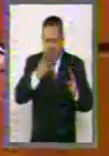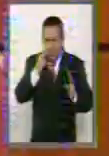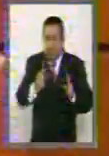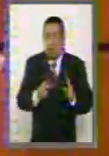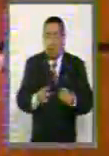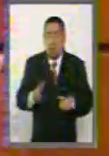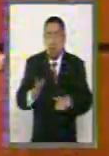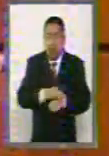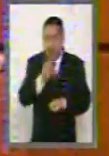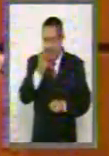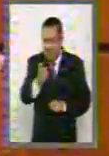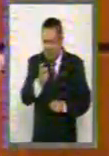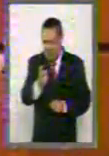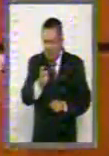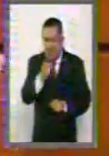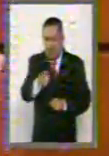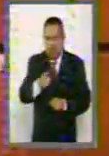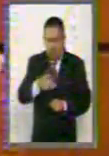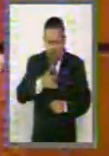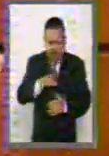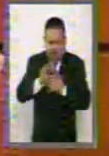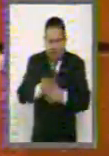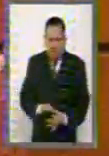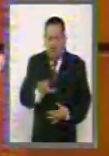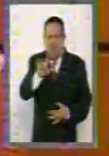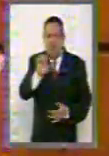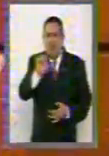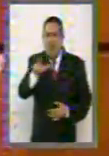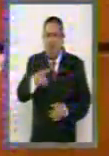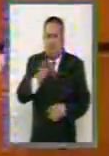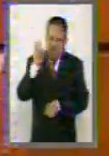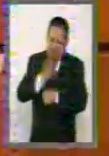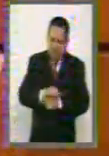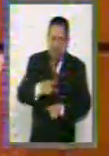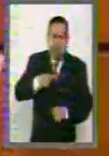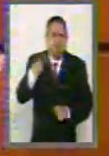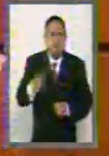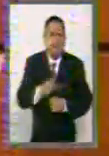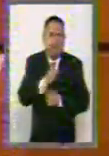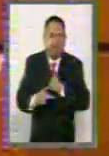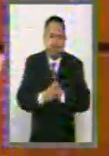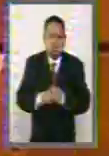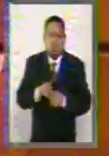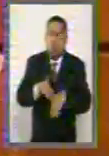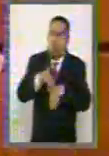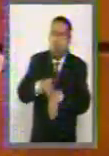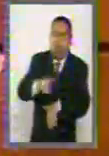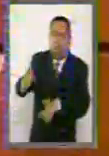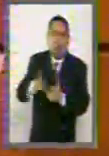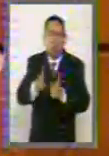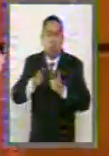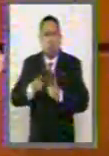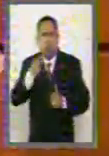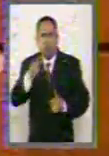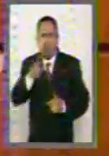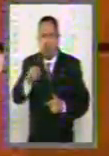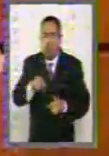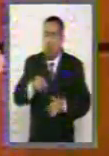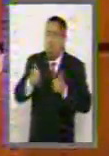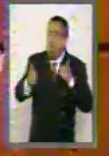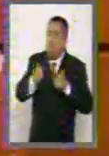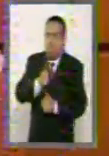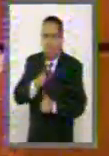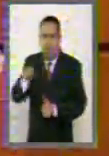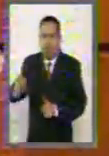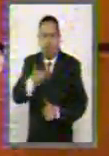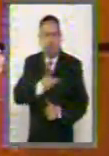Porque eso es ser leal a la nación y al Estado. No a un partido, no a un poder que en este caso